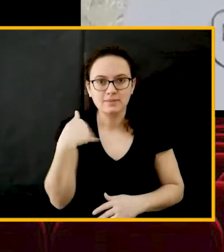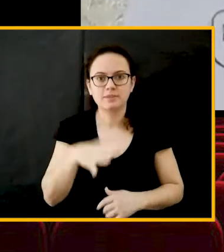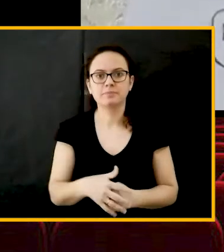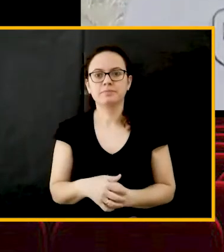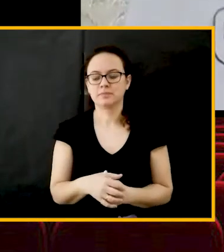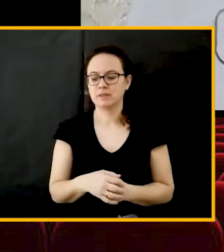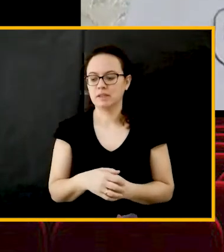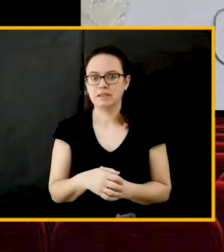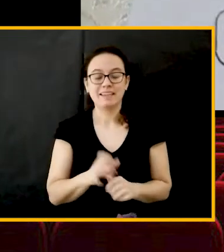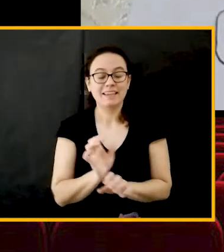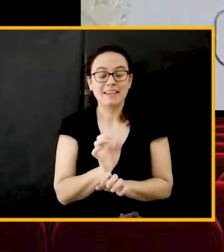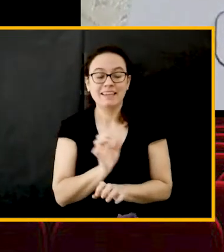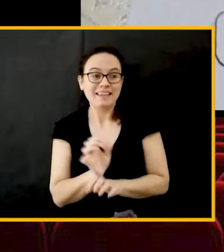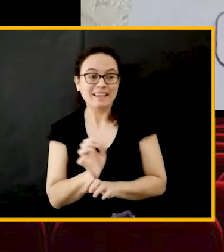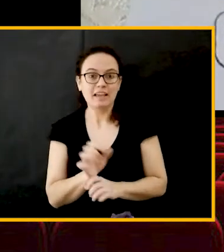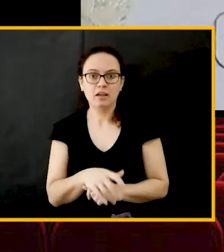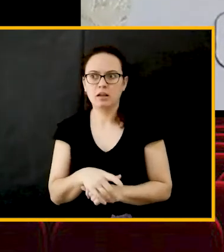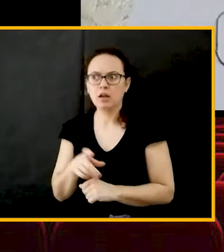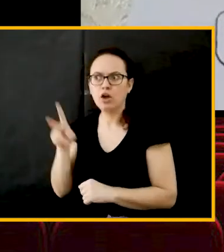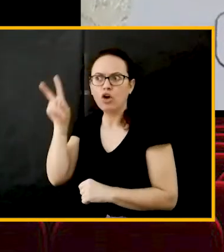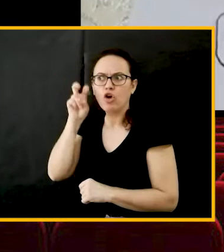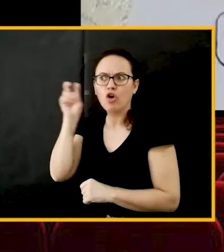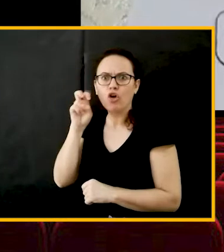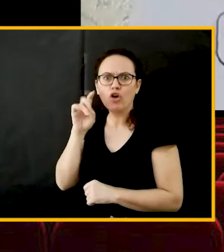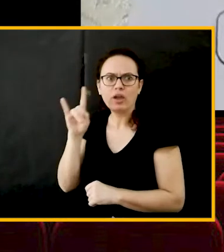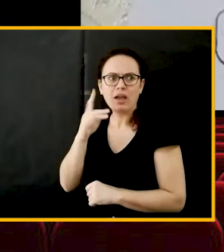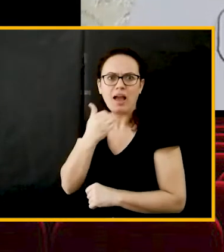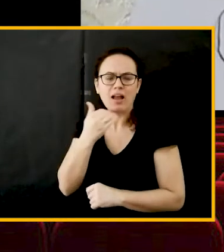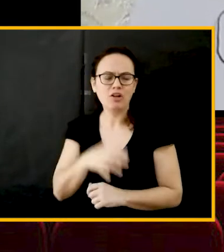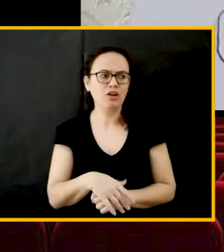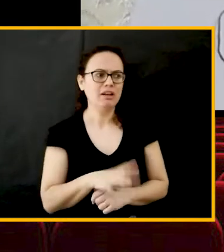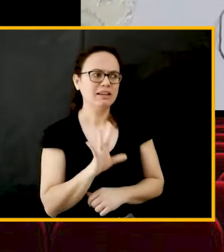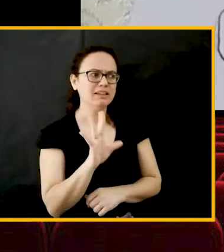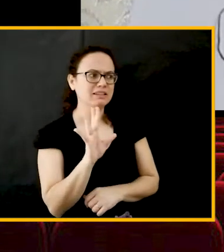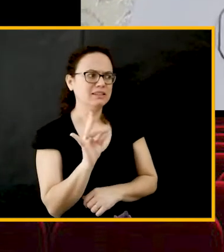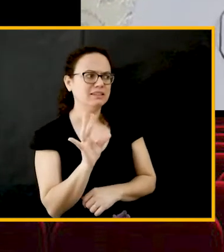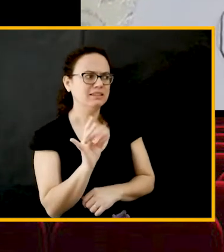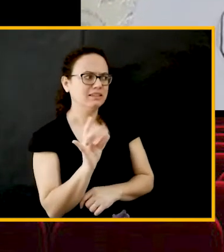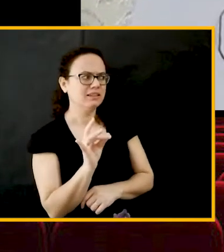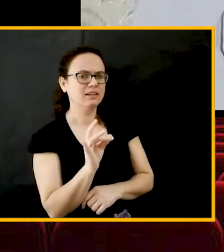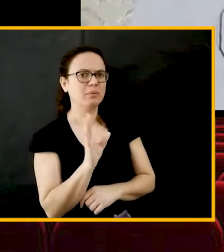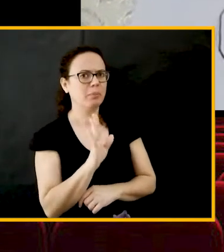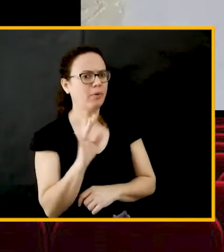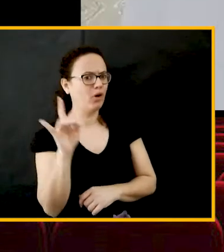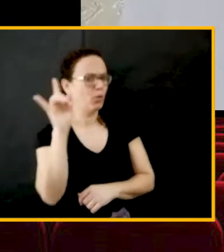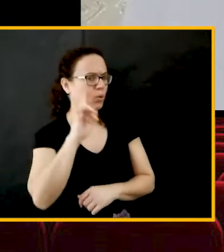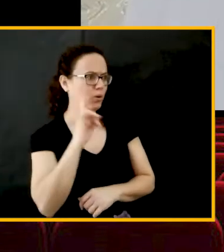¿No oyes ruidos? Sí, los oigo. No hay que hacer ruido.